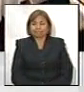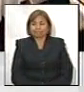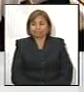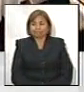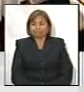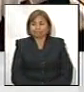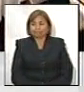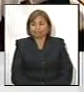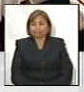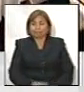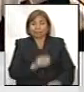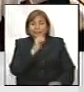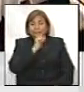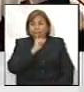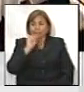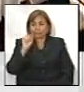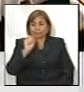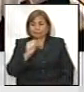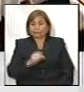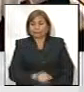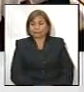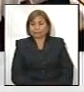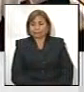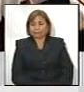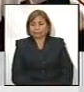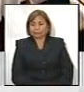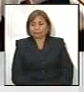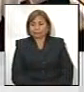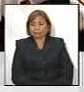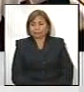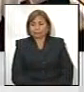Muy bien. Los que estén en contra,